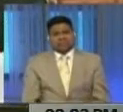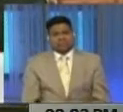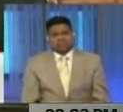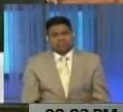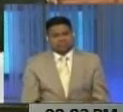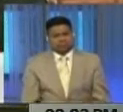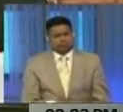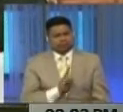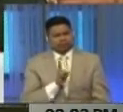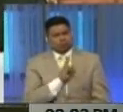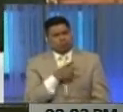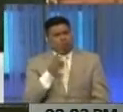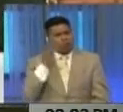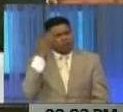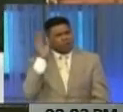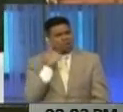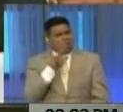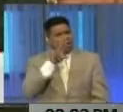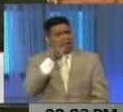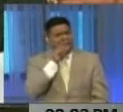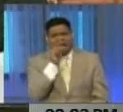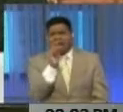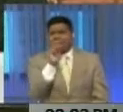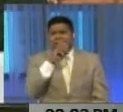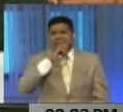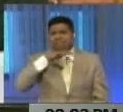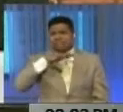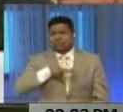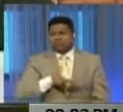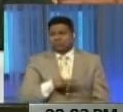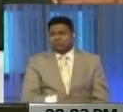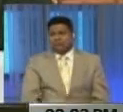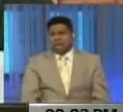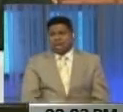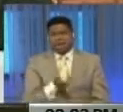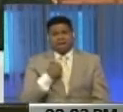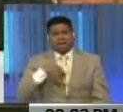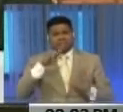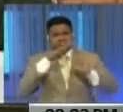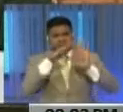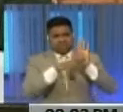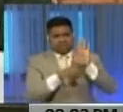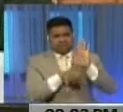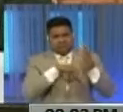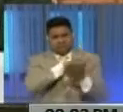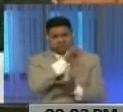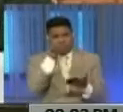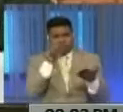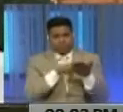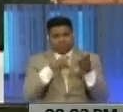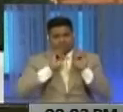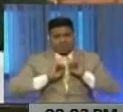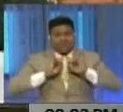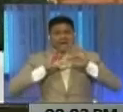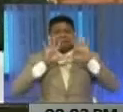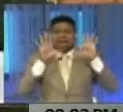ni creo que jamás en la historia, hubo reglas absolutamente